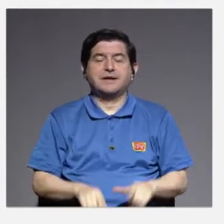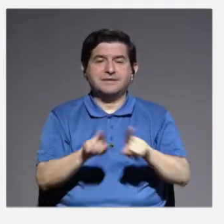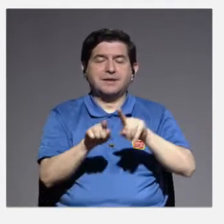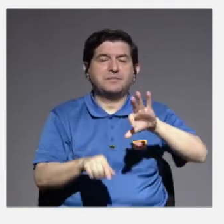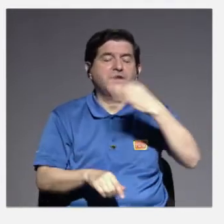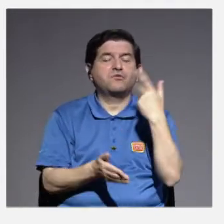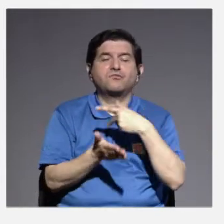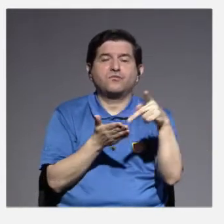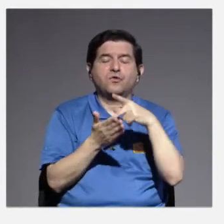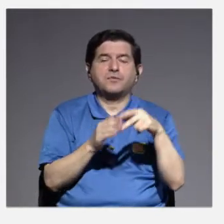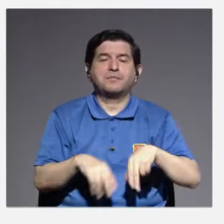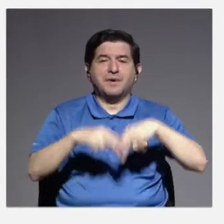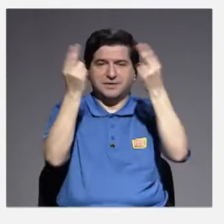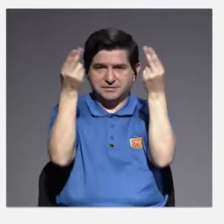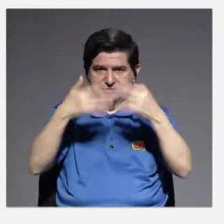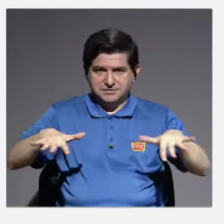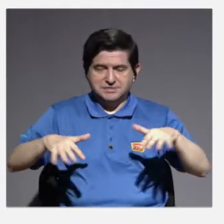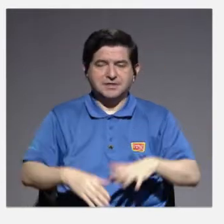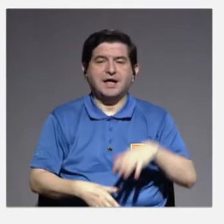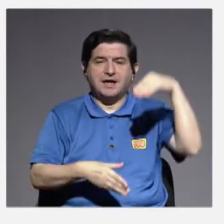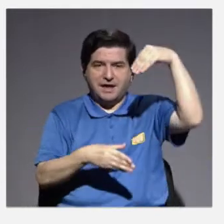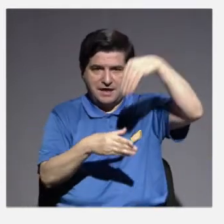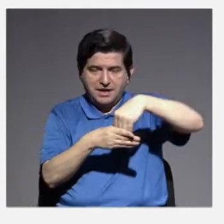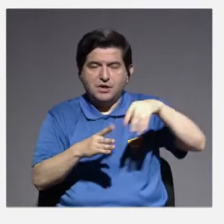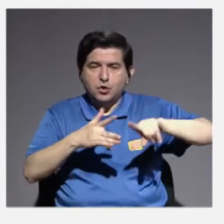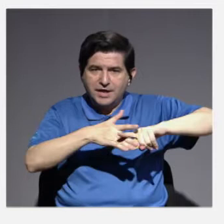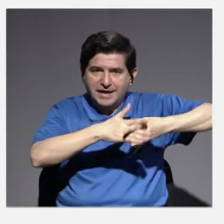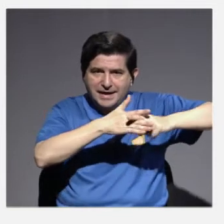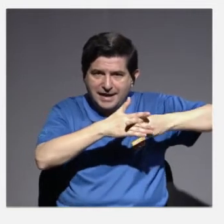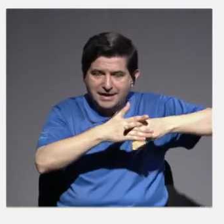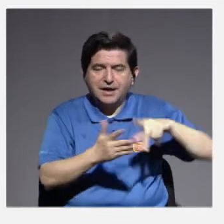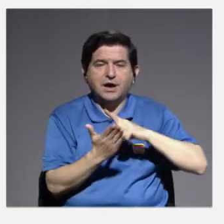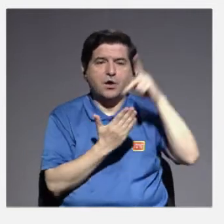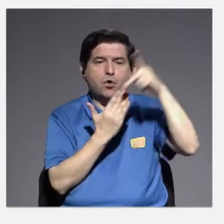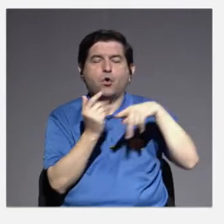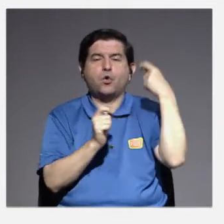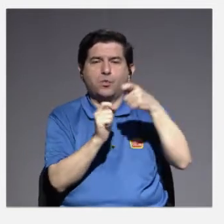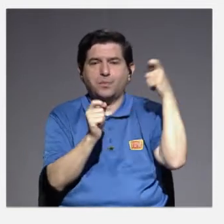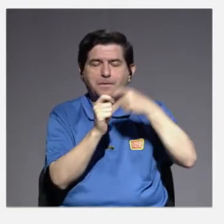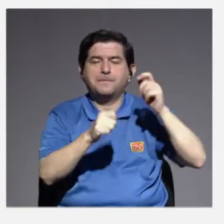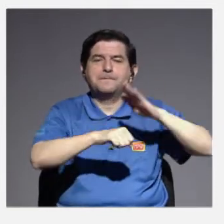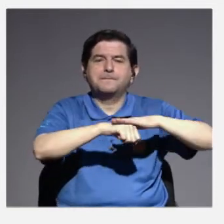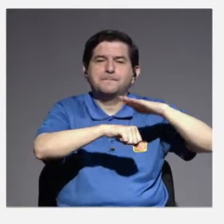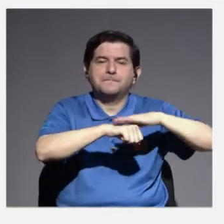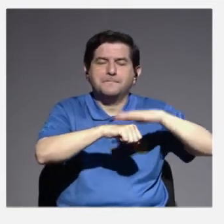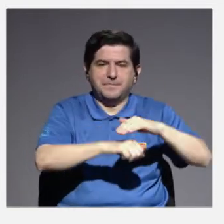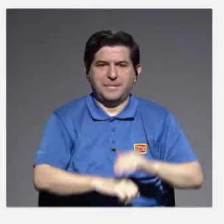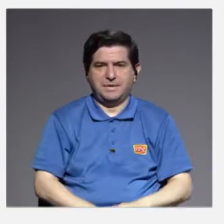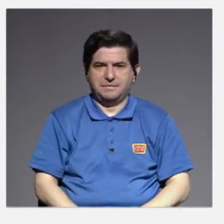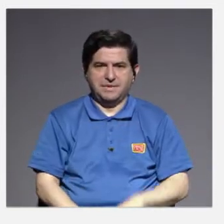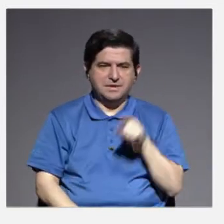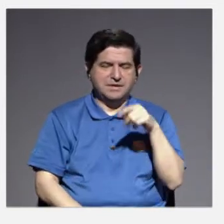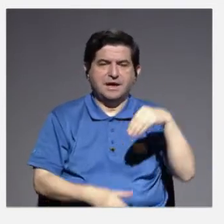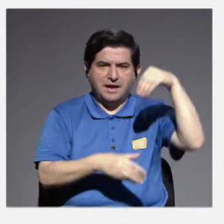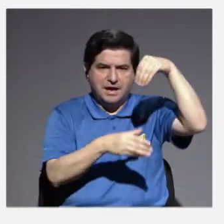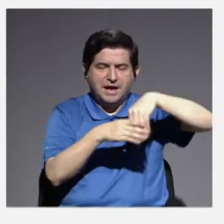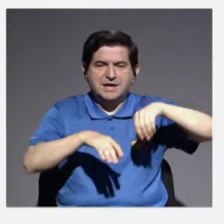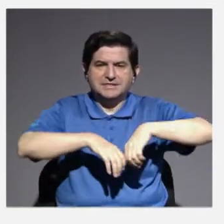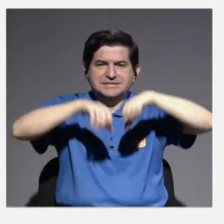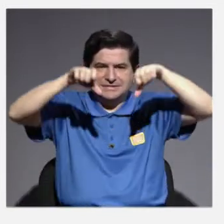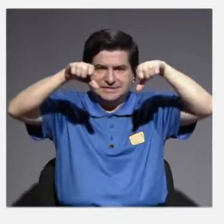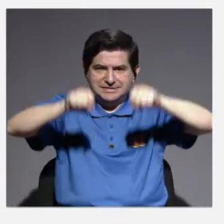pago también, y la introducción de herramientas o software específicos que permiten que se introduzcan